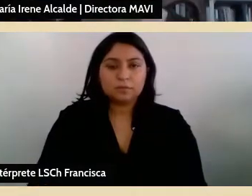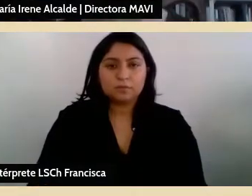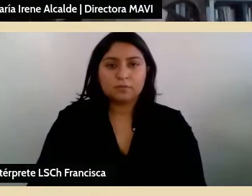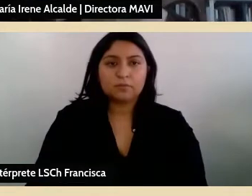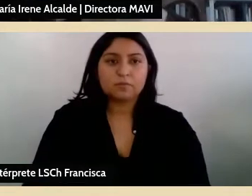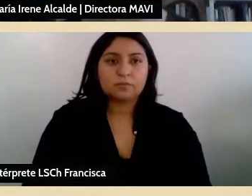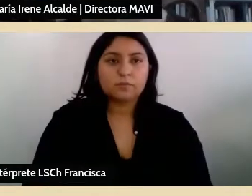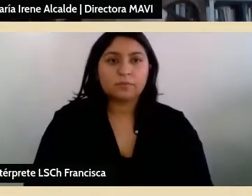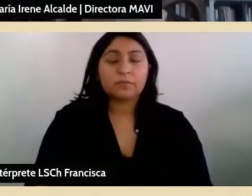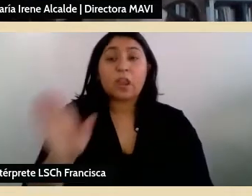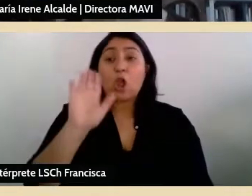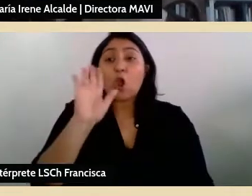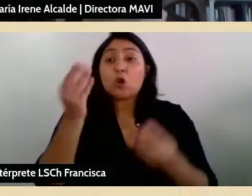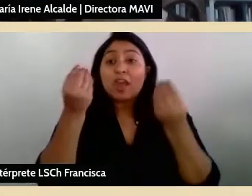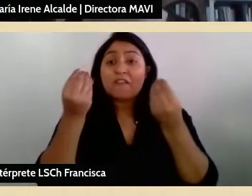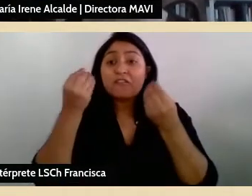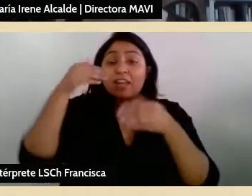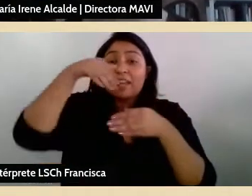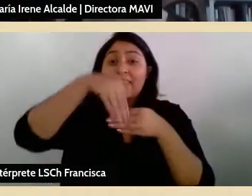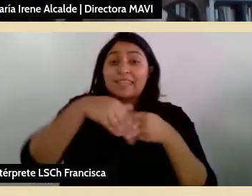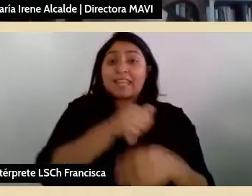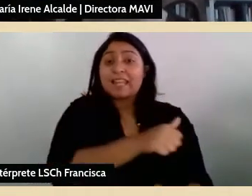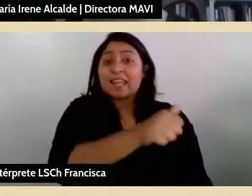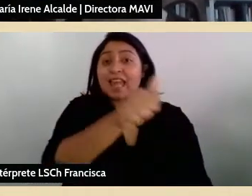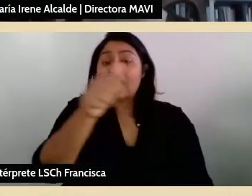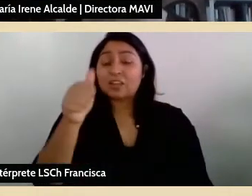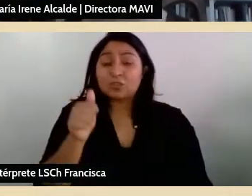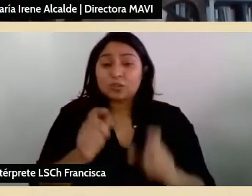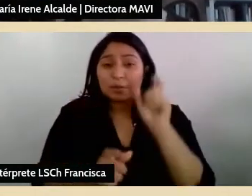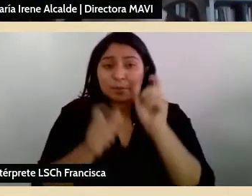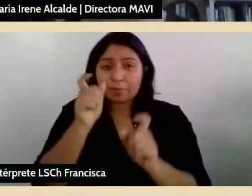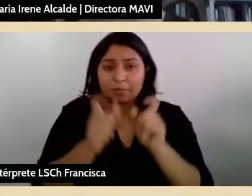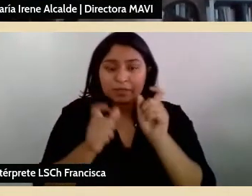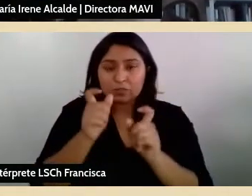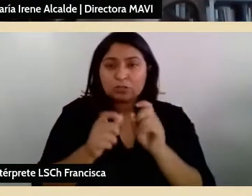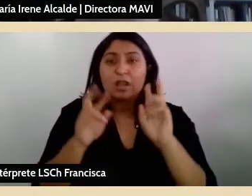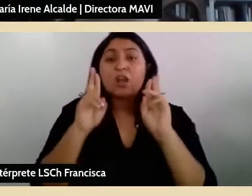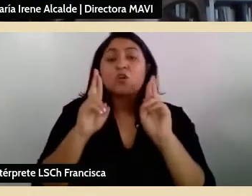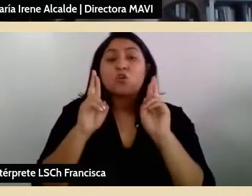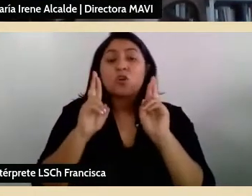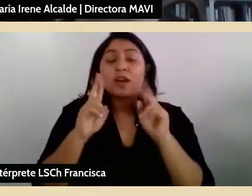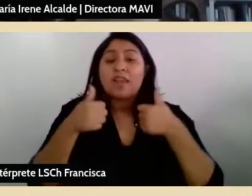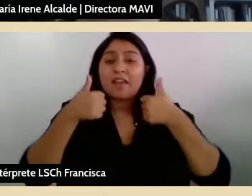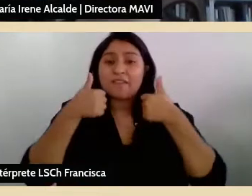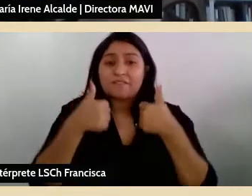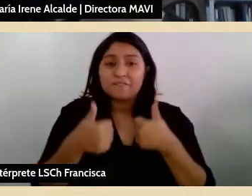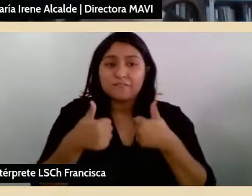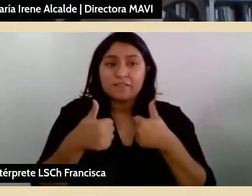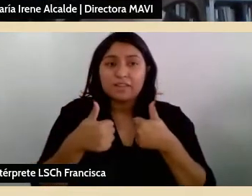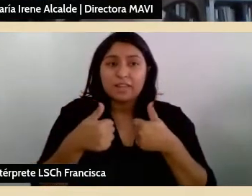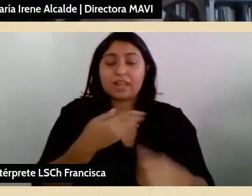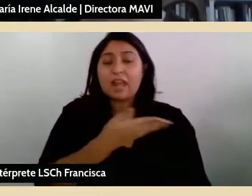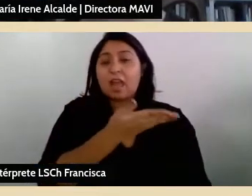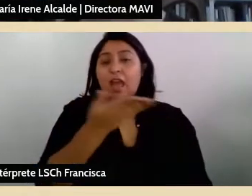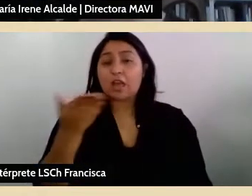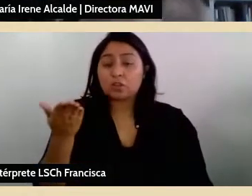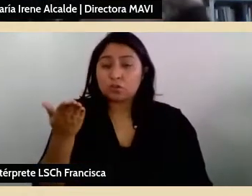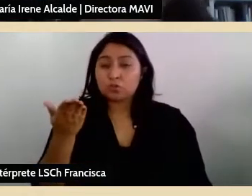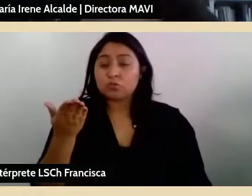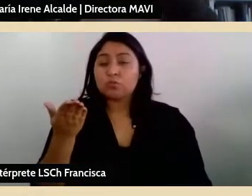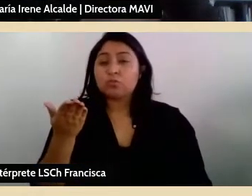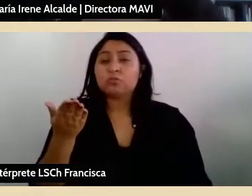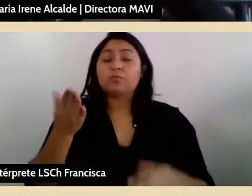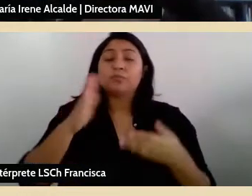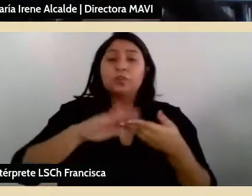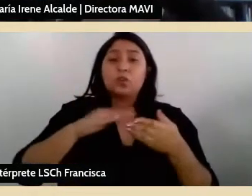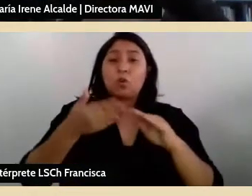Hola, muy buenas tardes a todas y todos. Espero que se encuentren muy bien a toda la comunidad